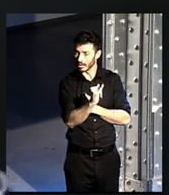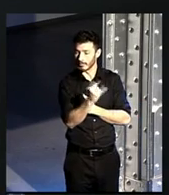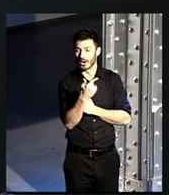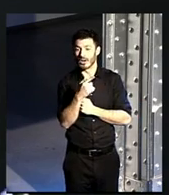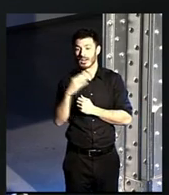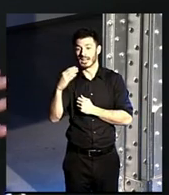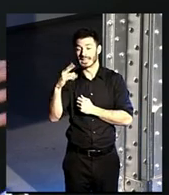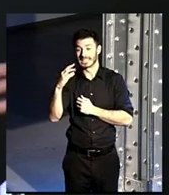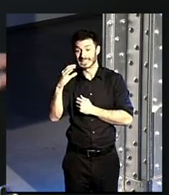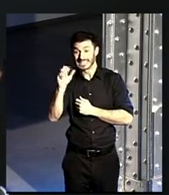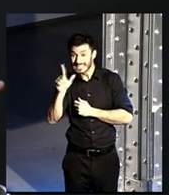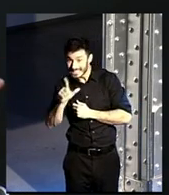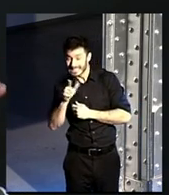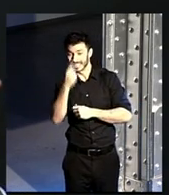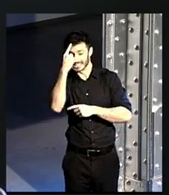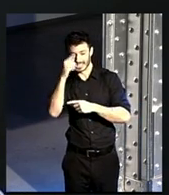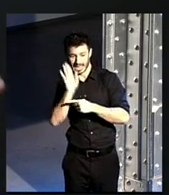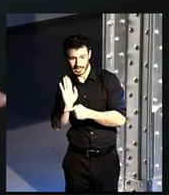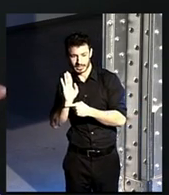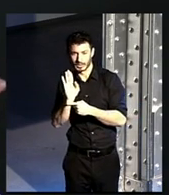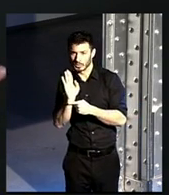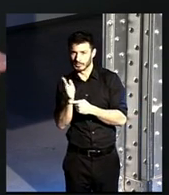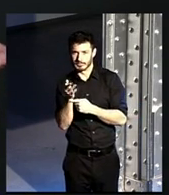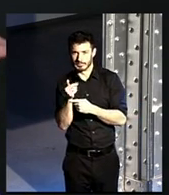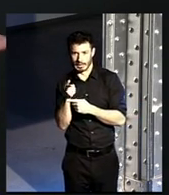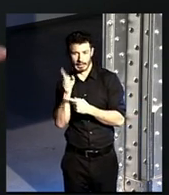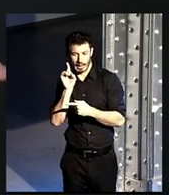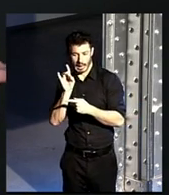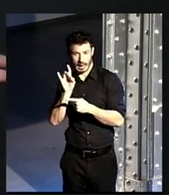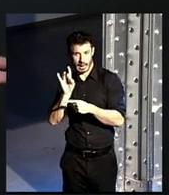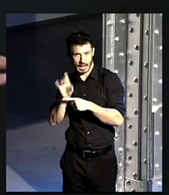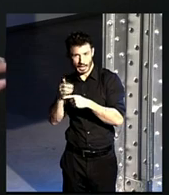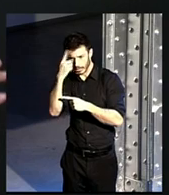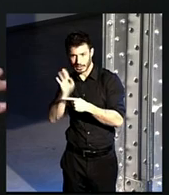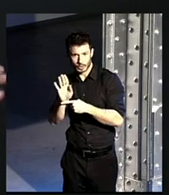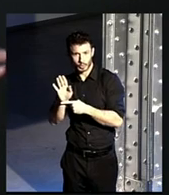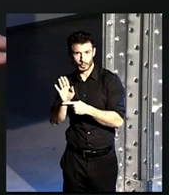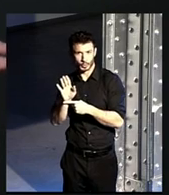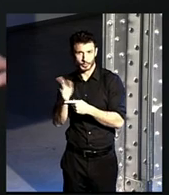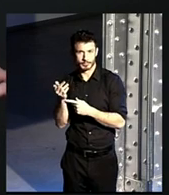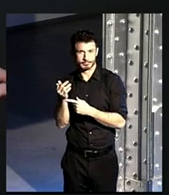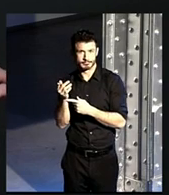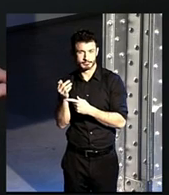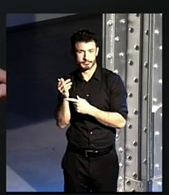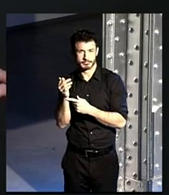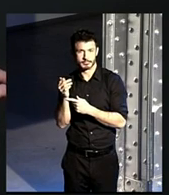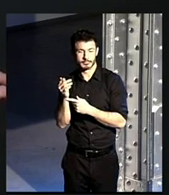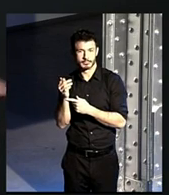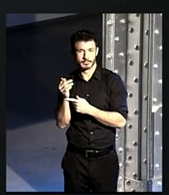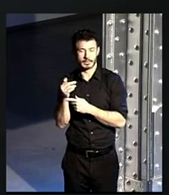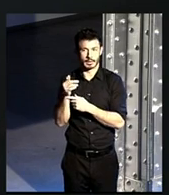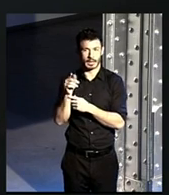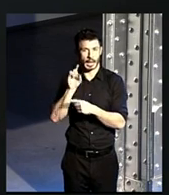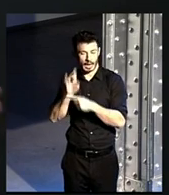Zell en la carta se puede datar, por eso yo digo final del año 63 o principio del año